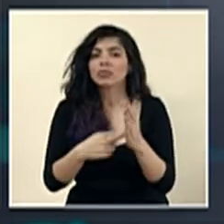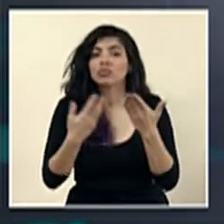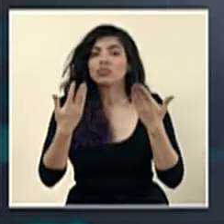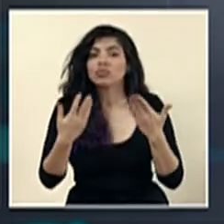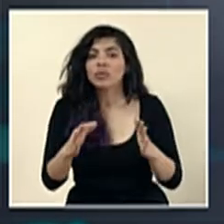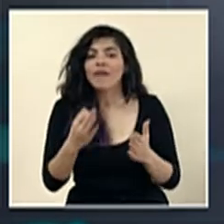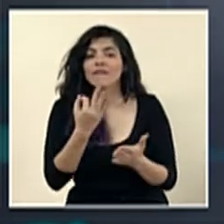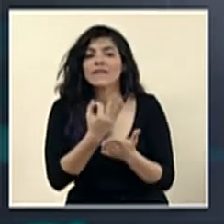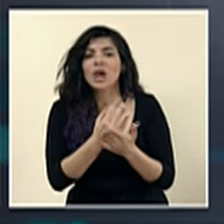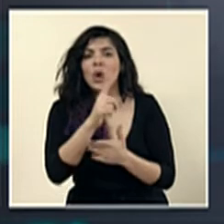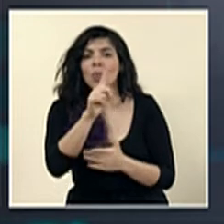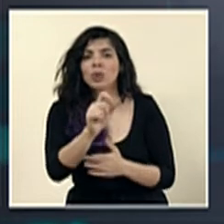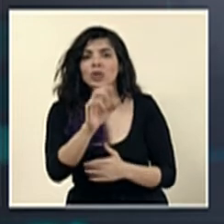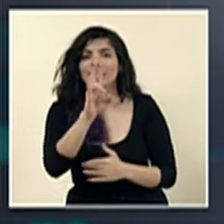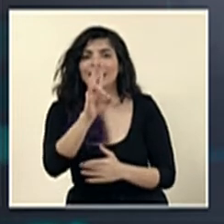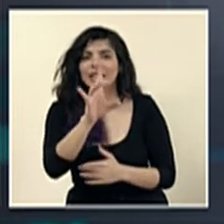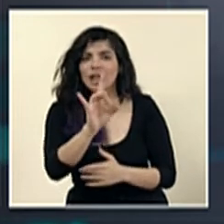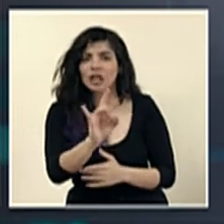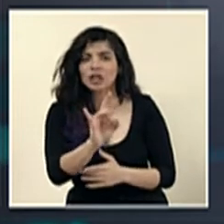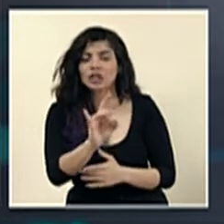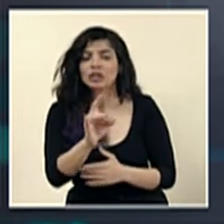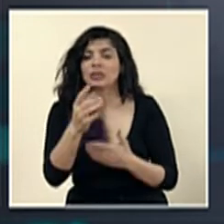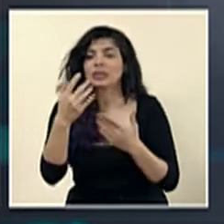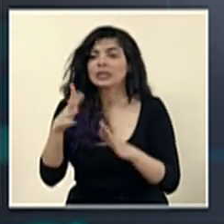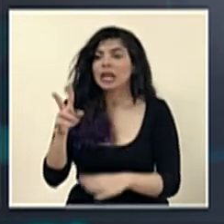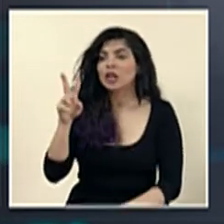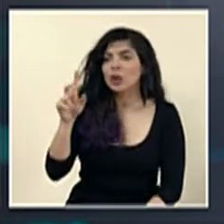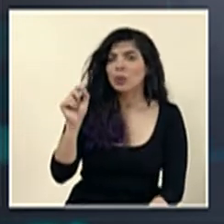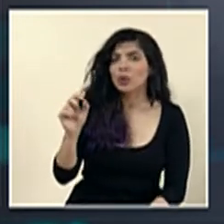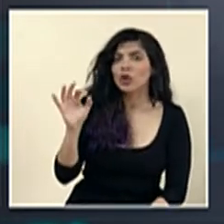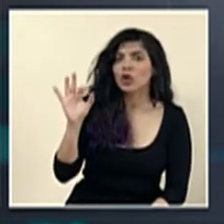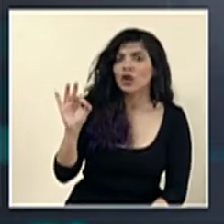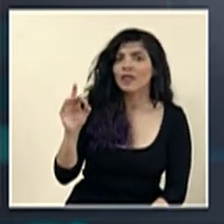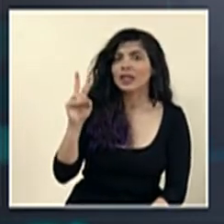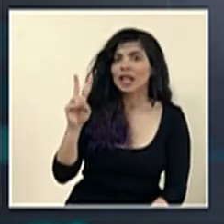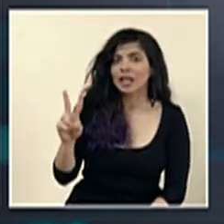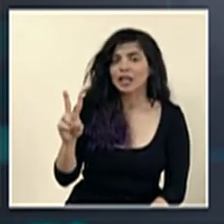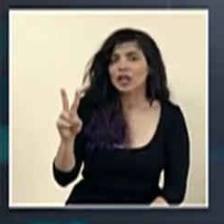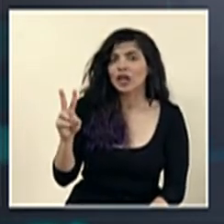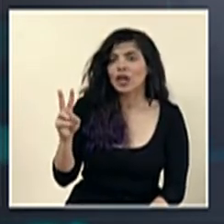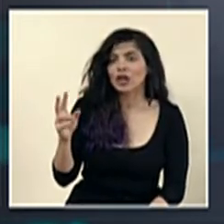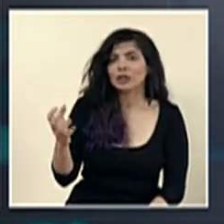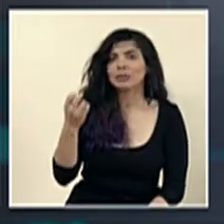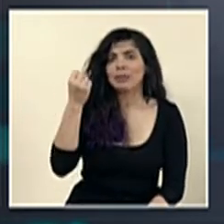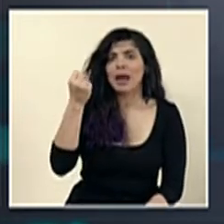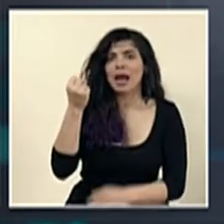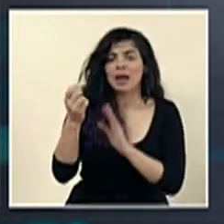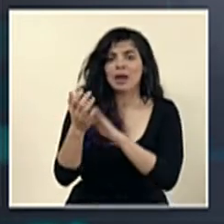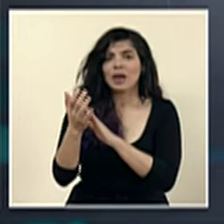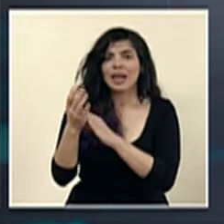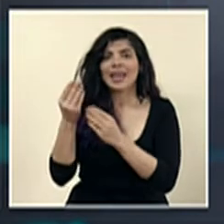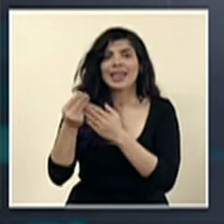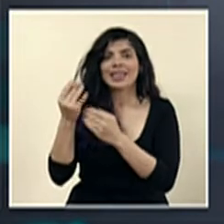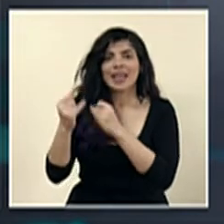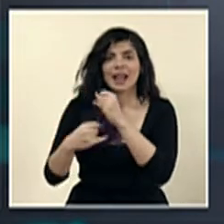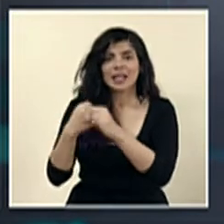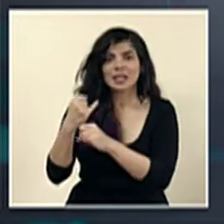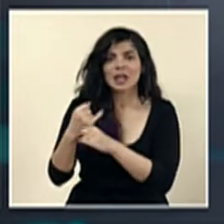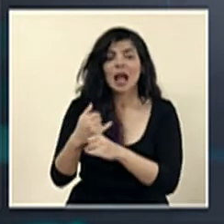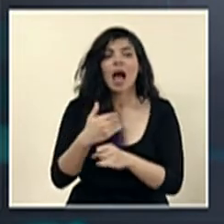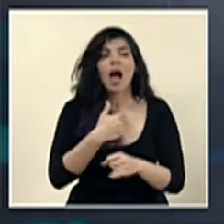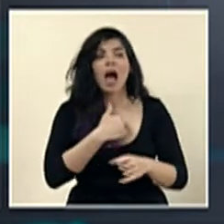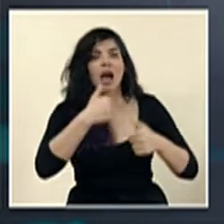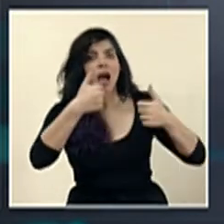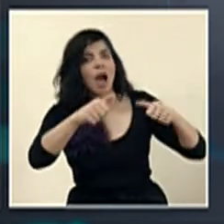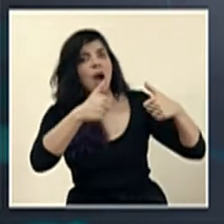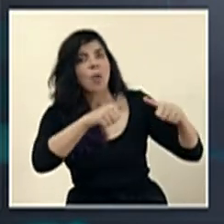financiamos 1.78, ya tenemos 2.92 en mano de los préstamos internacionales, tenemos acuerdos